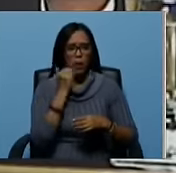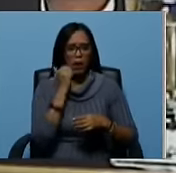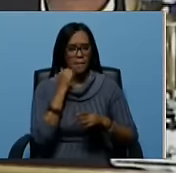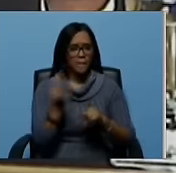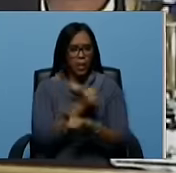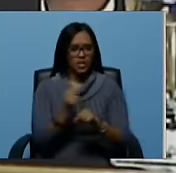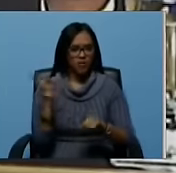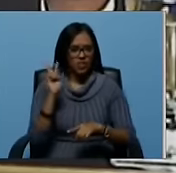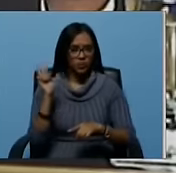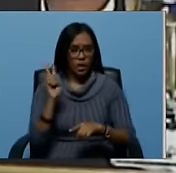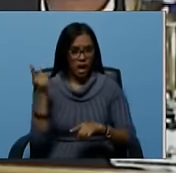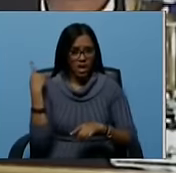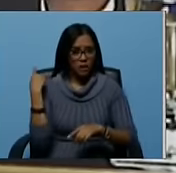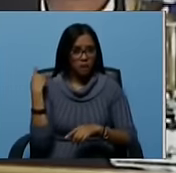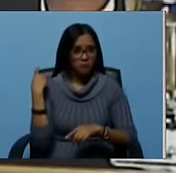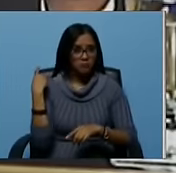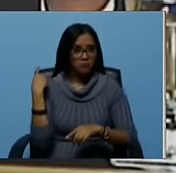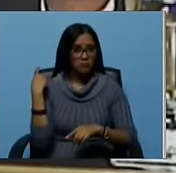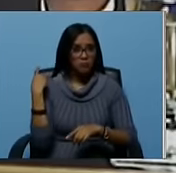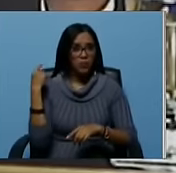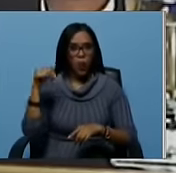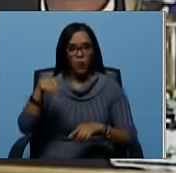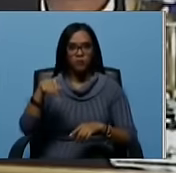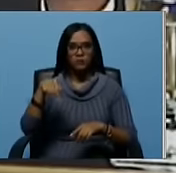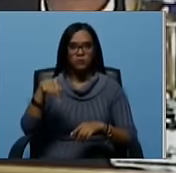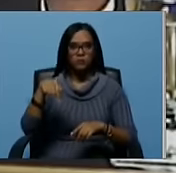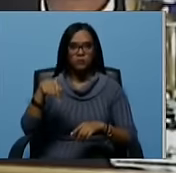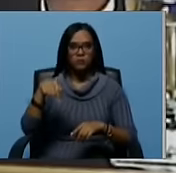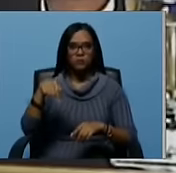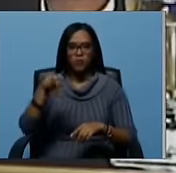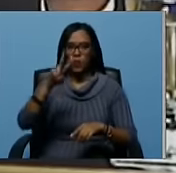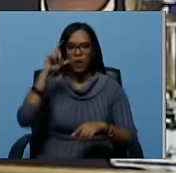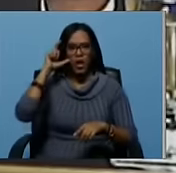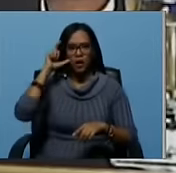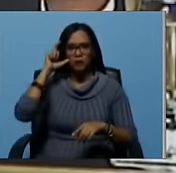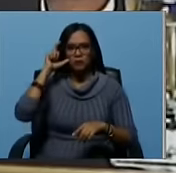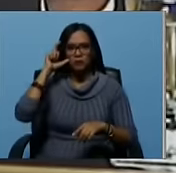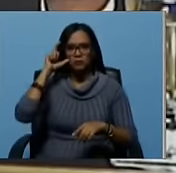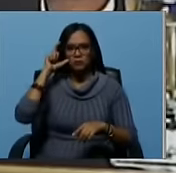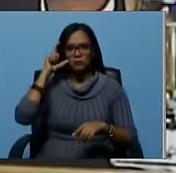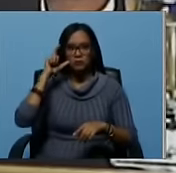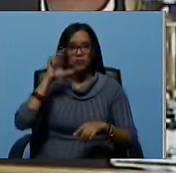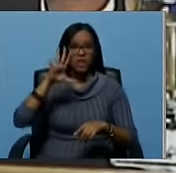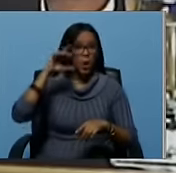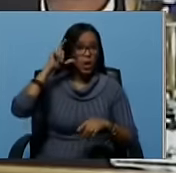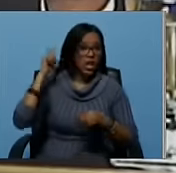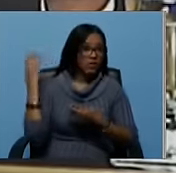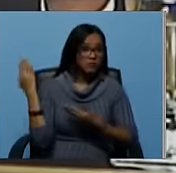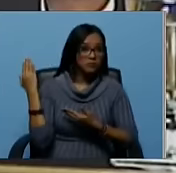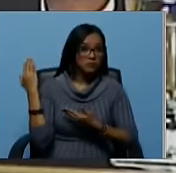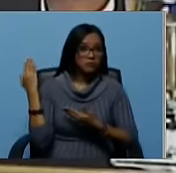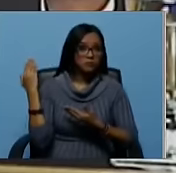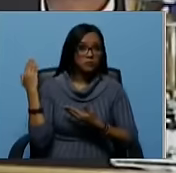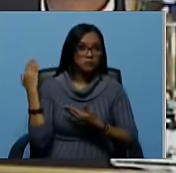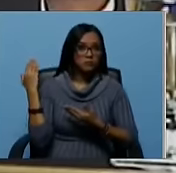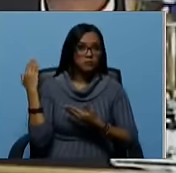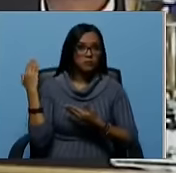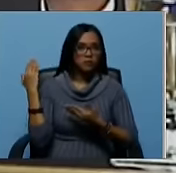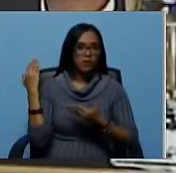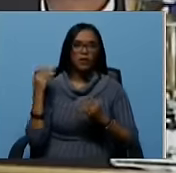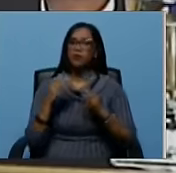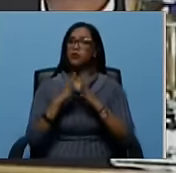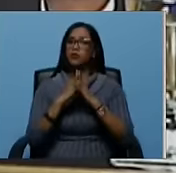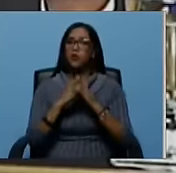Venezuela ayer, hoy, hace 2 días, hace 5 días? Todo está en